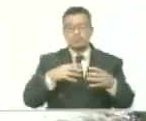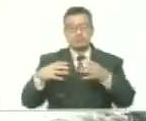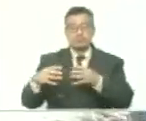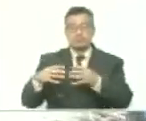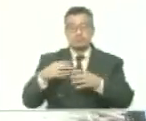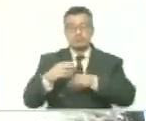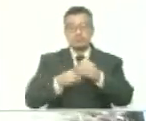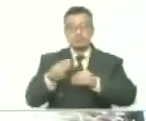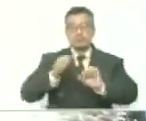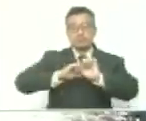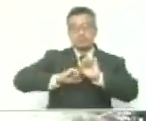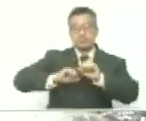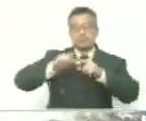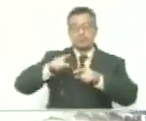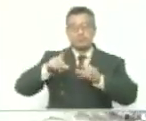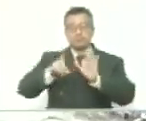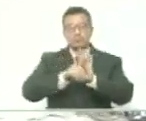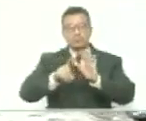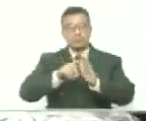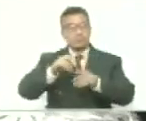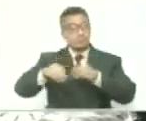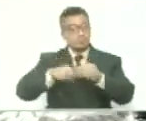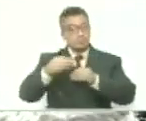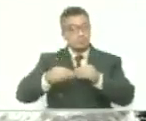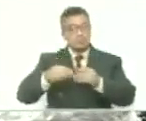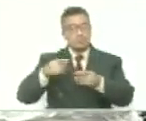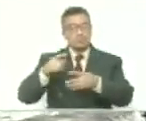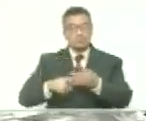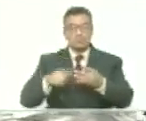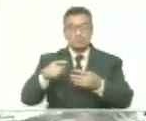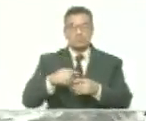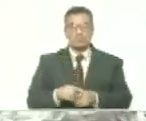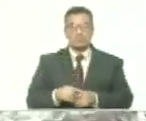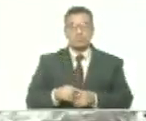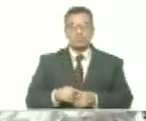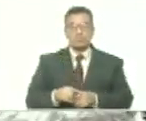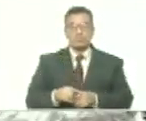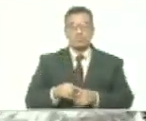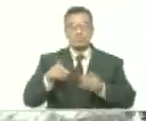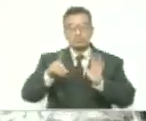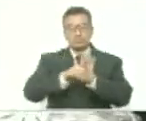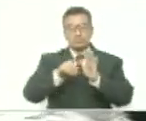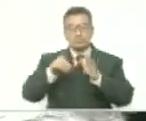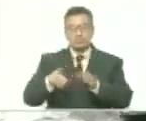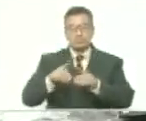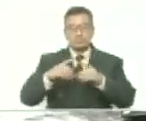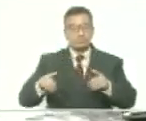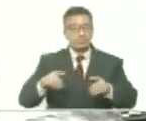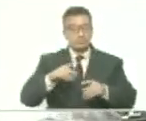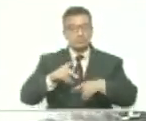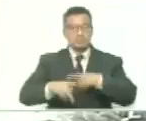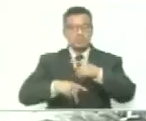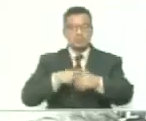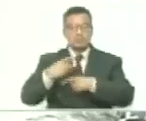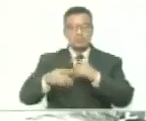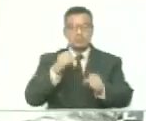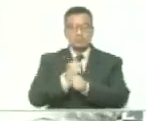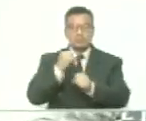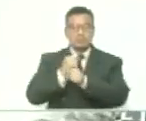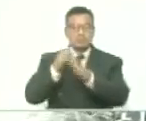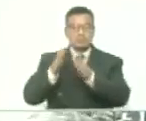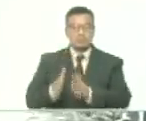hemos defendido los derechos del proletariado, hemos defendido los derechos progresivos de los